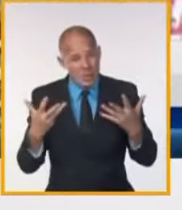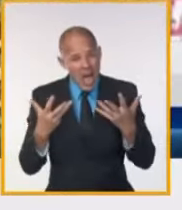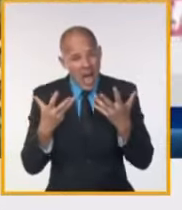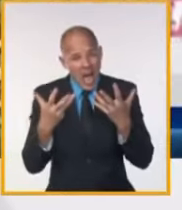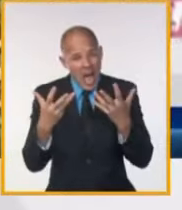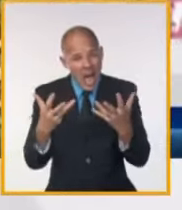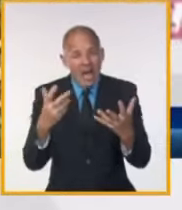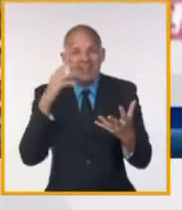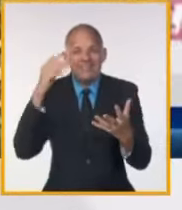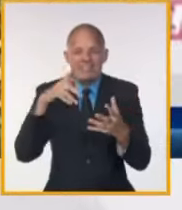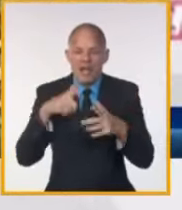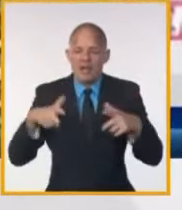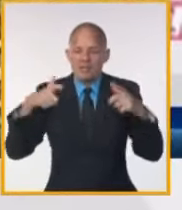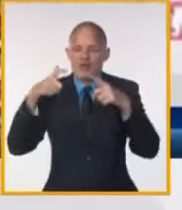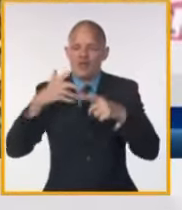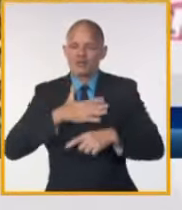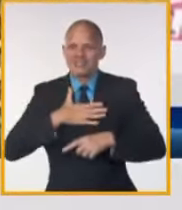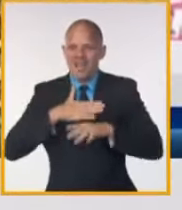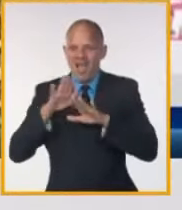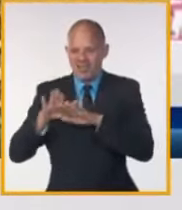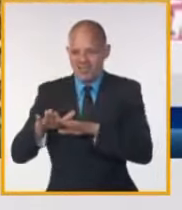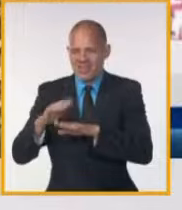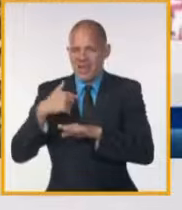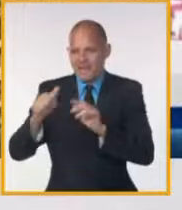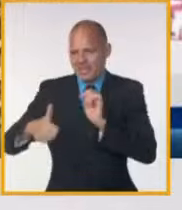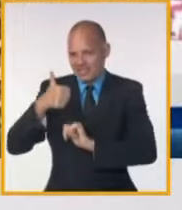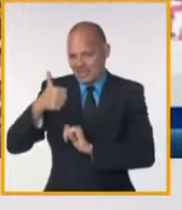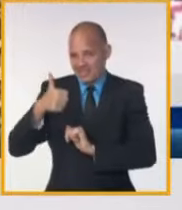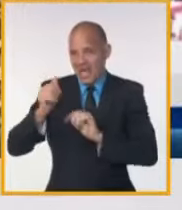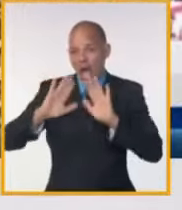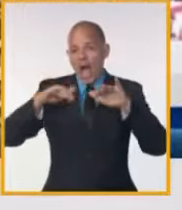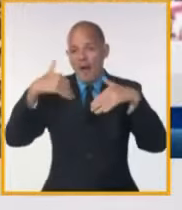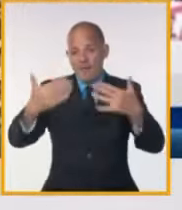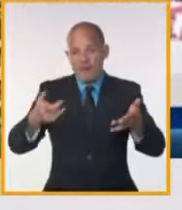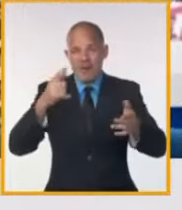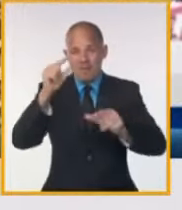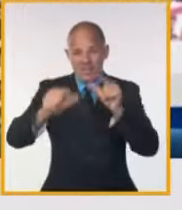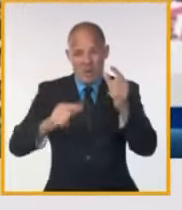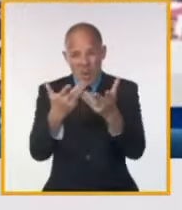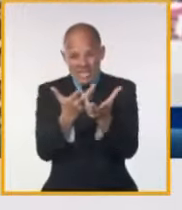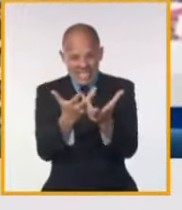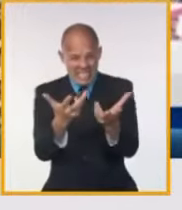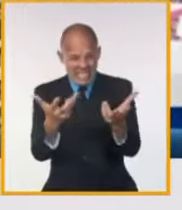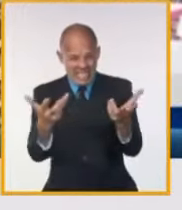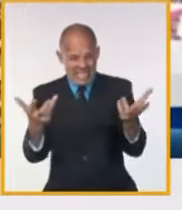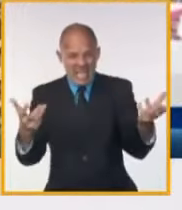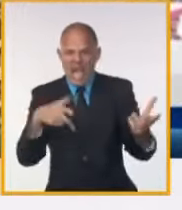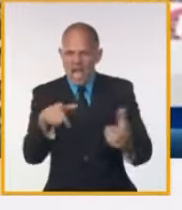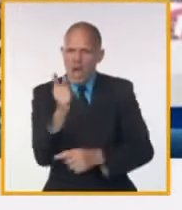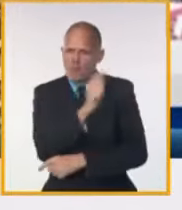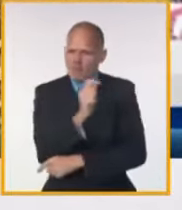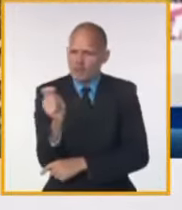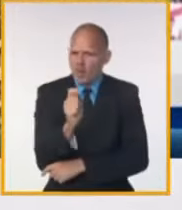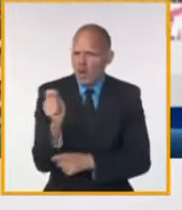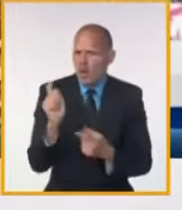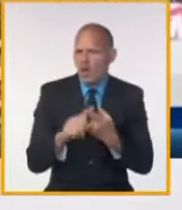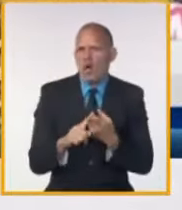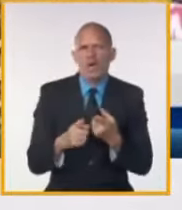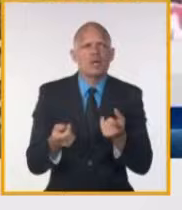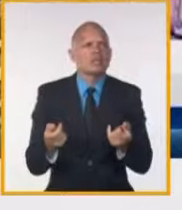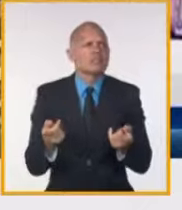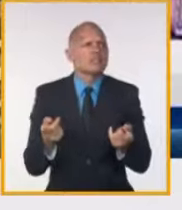Capitolio Nacional multitudinarias centenares de personas entre profesores eh